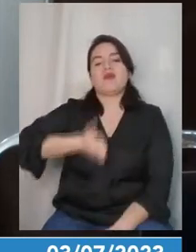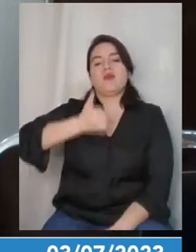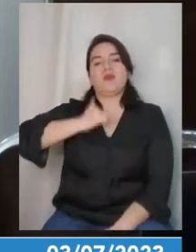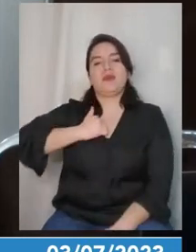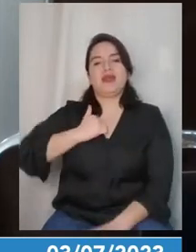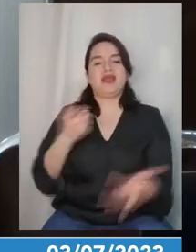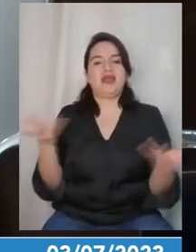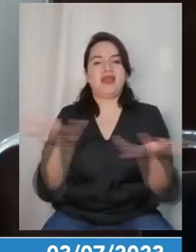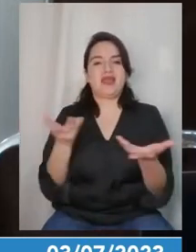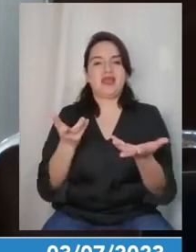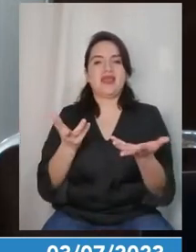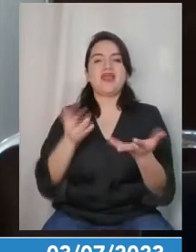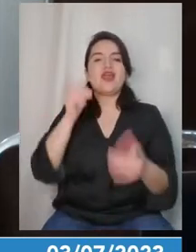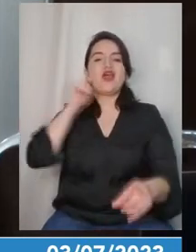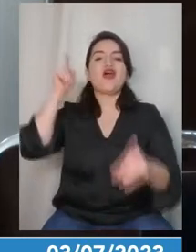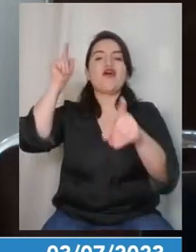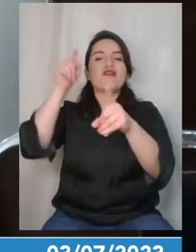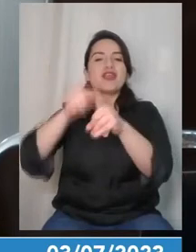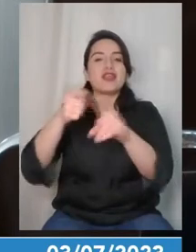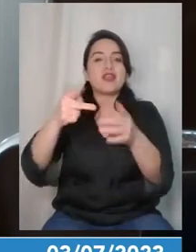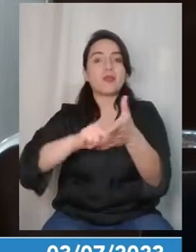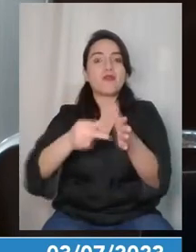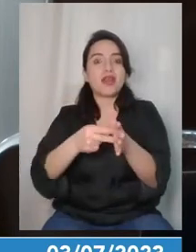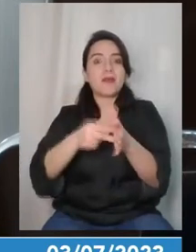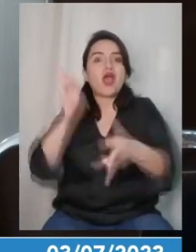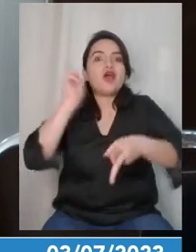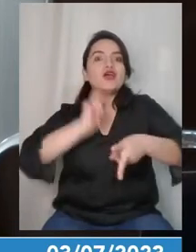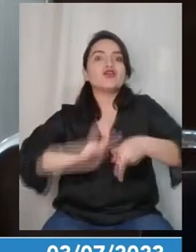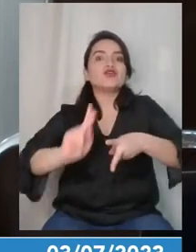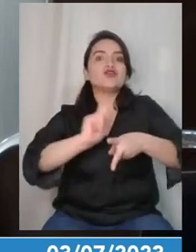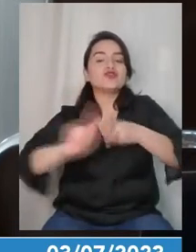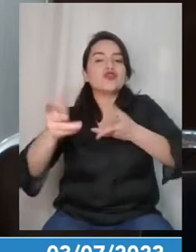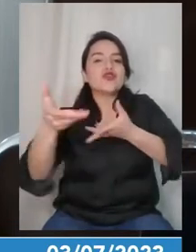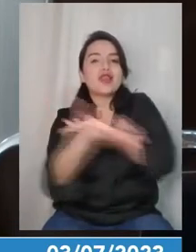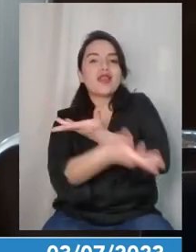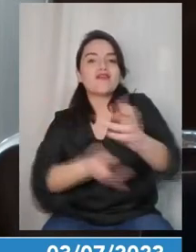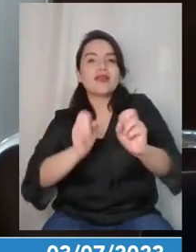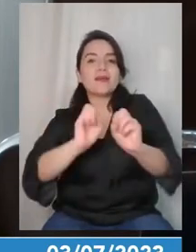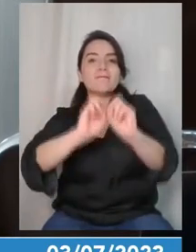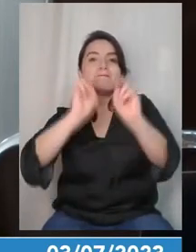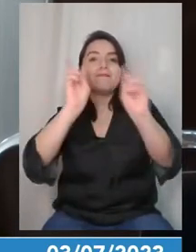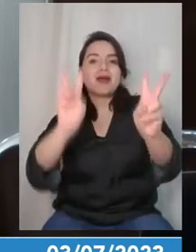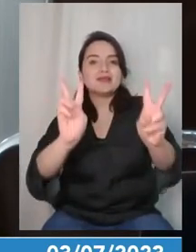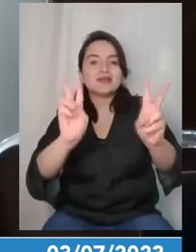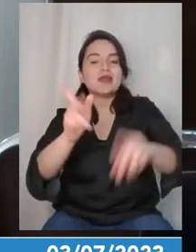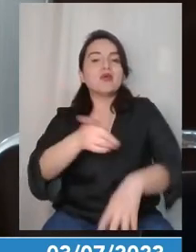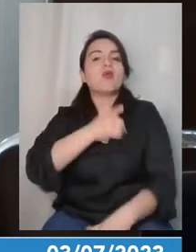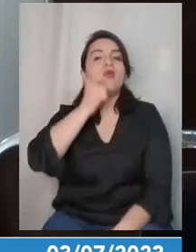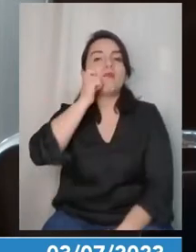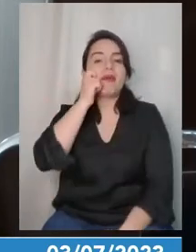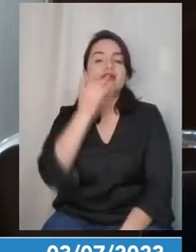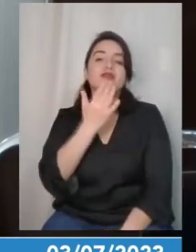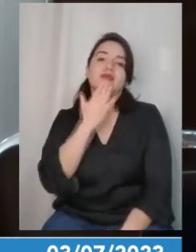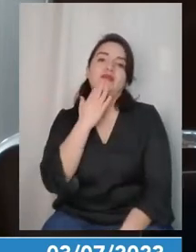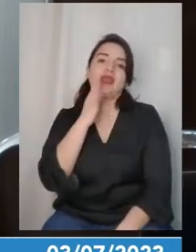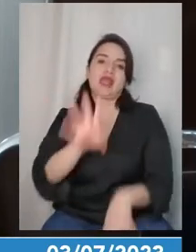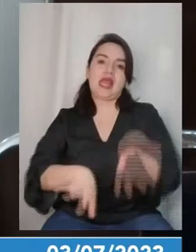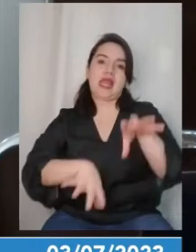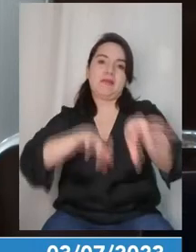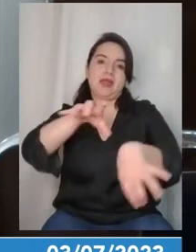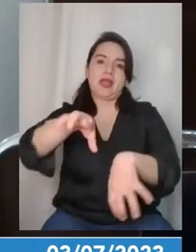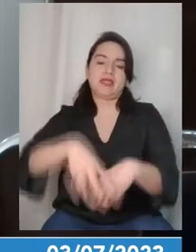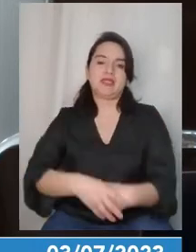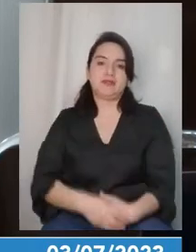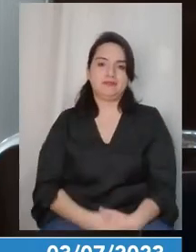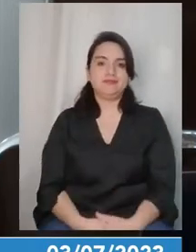solución que colabore con la paz entre los seres humanos y también con los animales, sin propender a ningún tipo